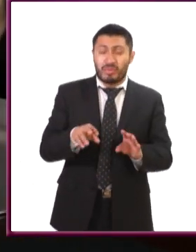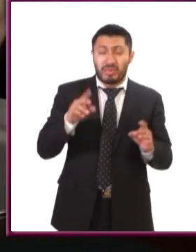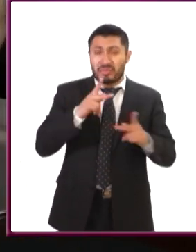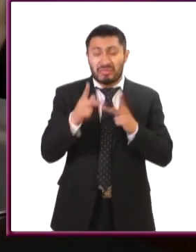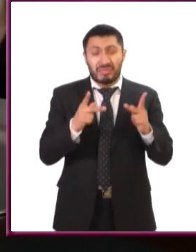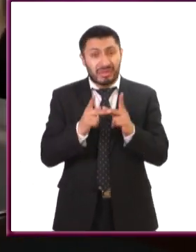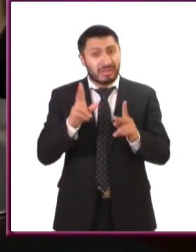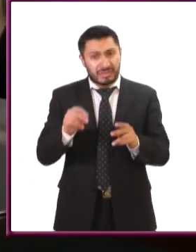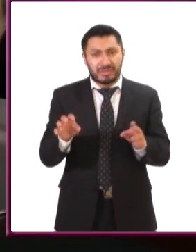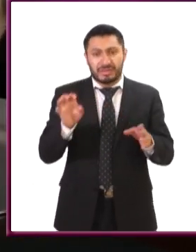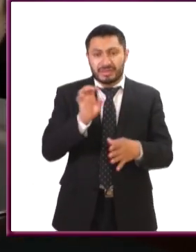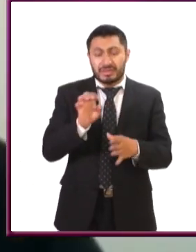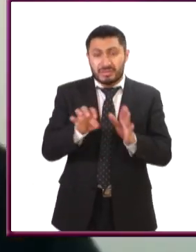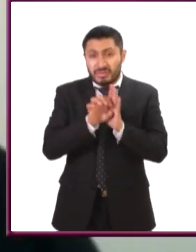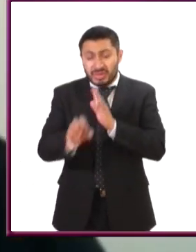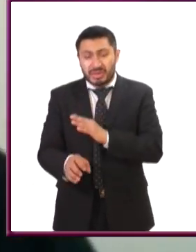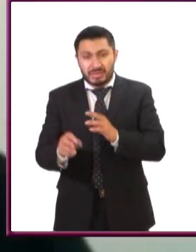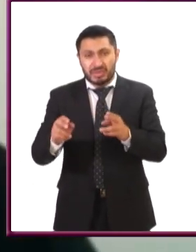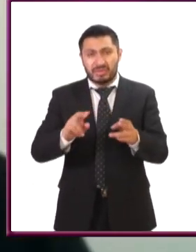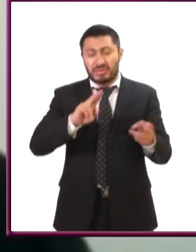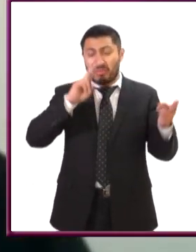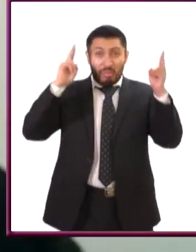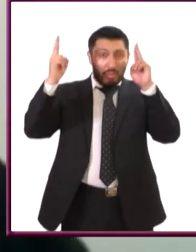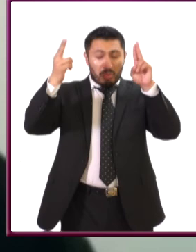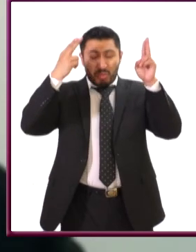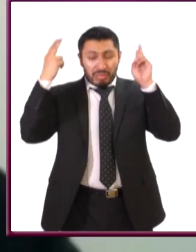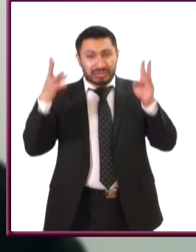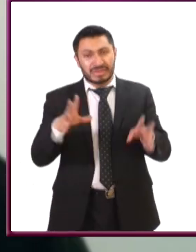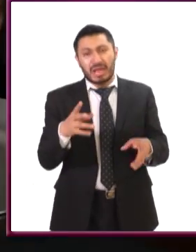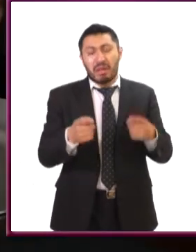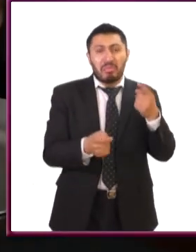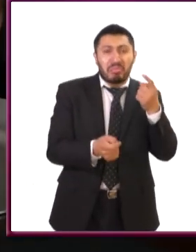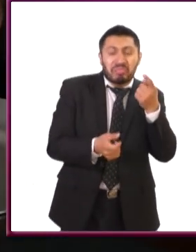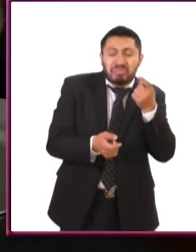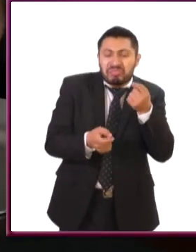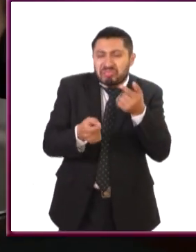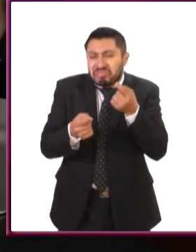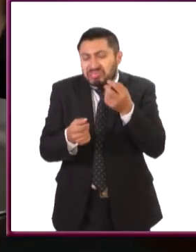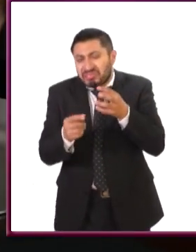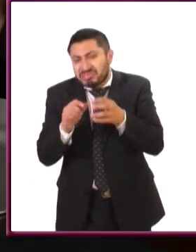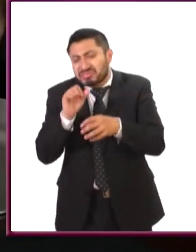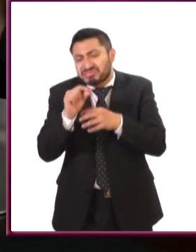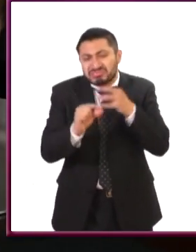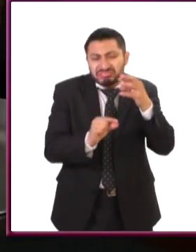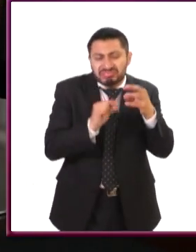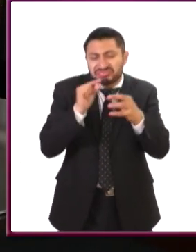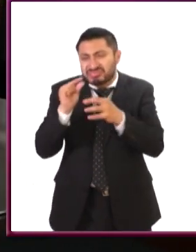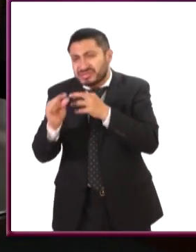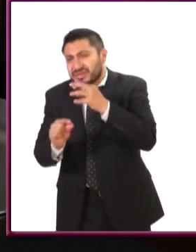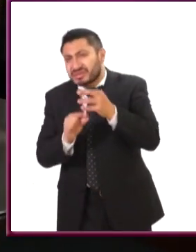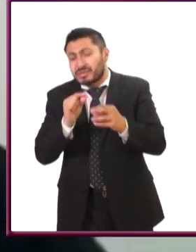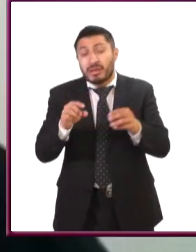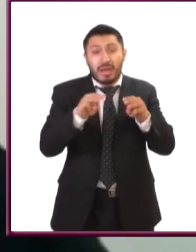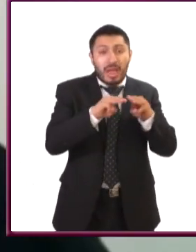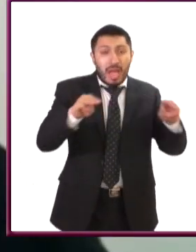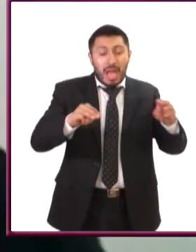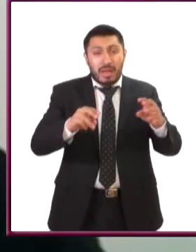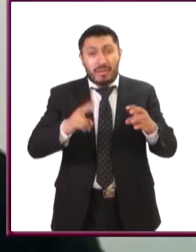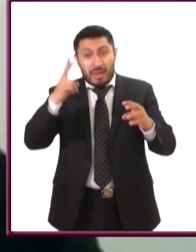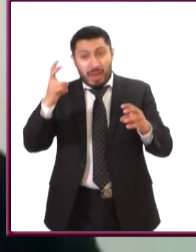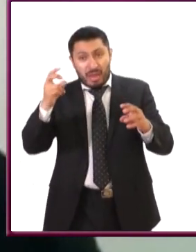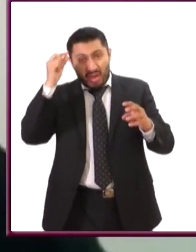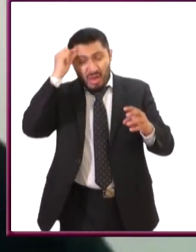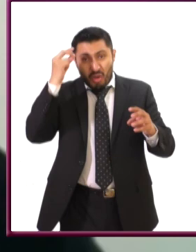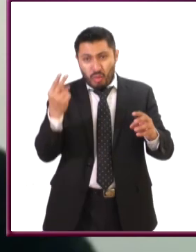aunque no es un vacío perfecto. Por ejemplo, el espacio interestelar tiene muy poquitos átomos por cada